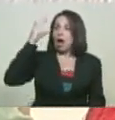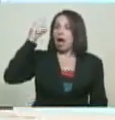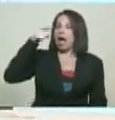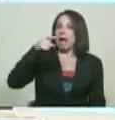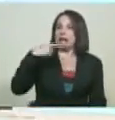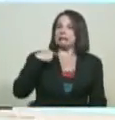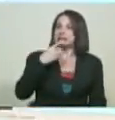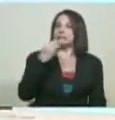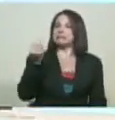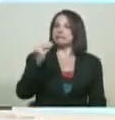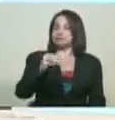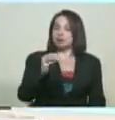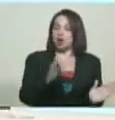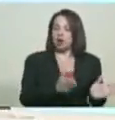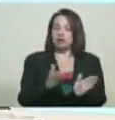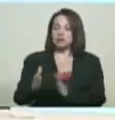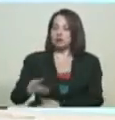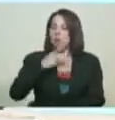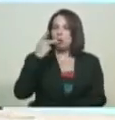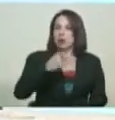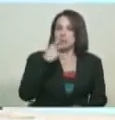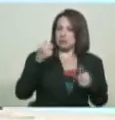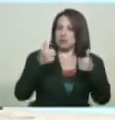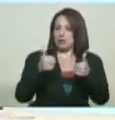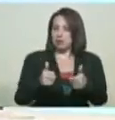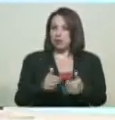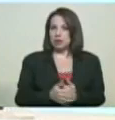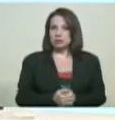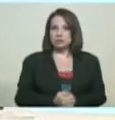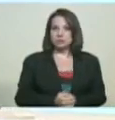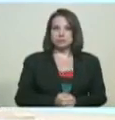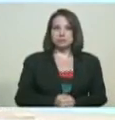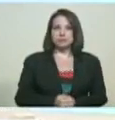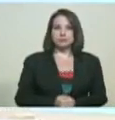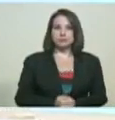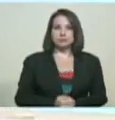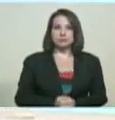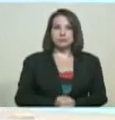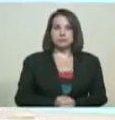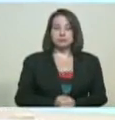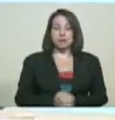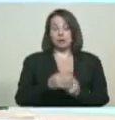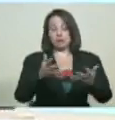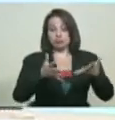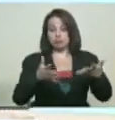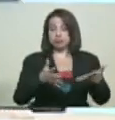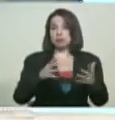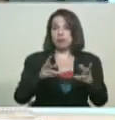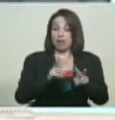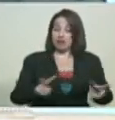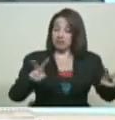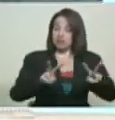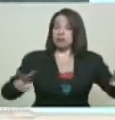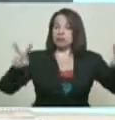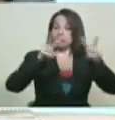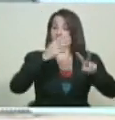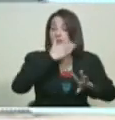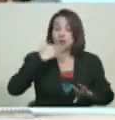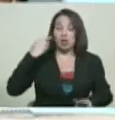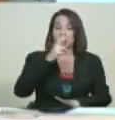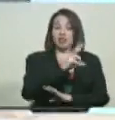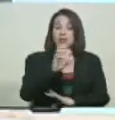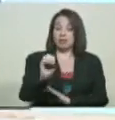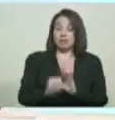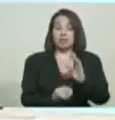multiplicar su organización política y social es consolidar la victoria múltiple del 20 de